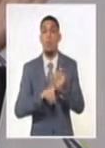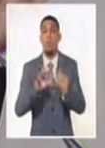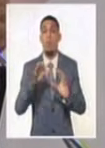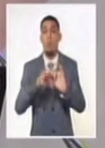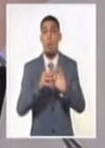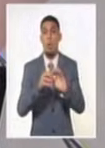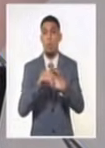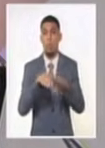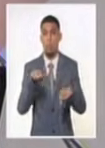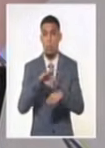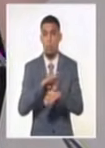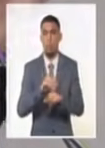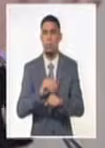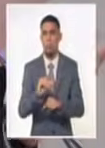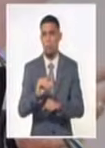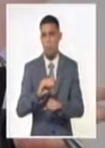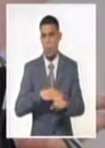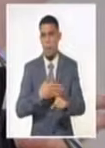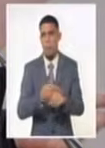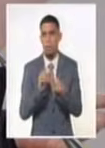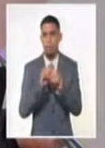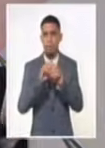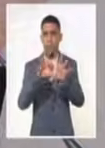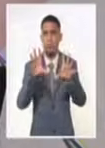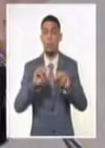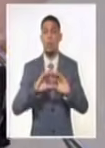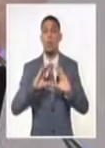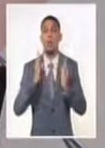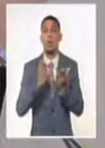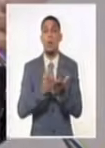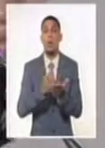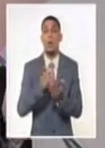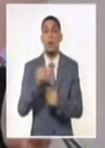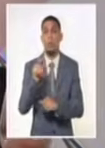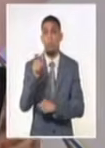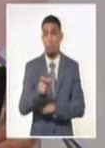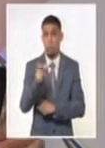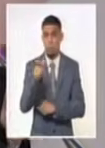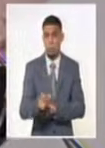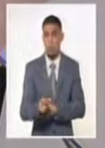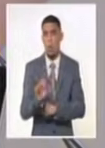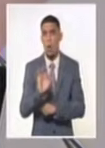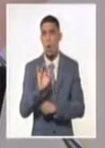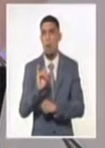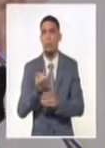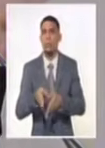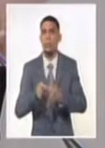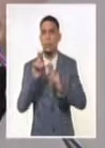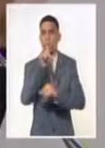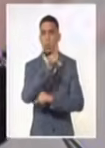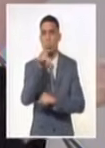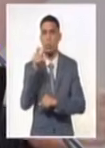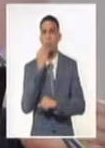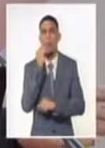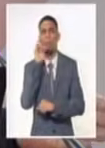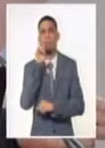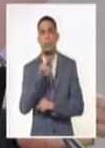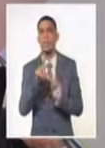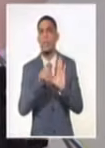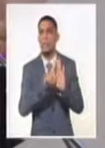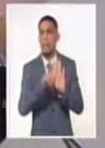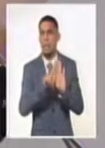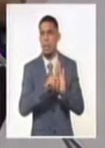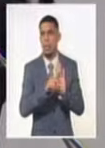indicaciones para que todas las instituciones autorizadas de posgrado puedan digamos, disfrutar de algunas licencias que están en marco